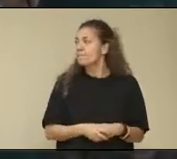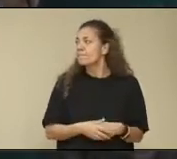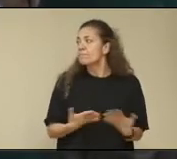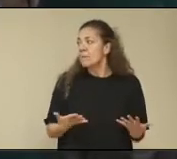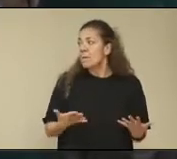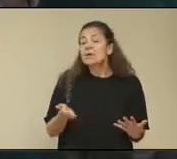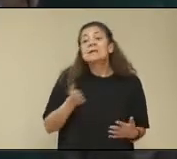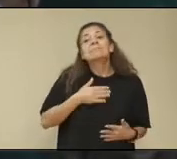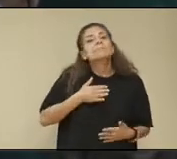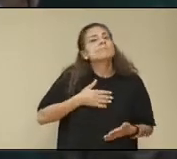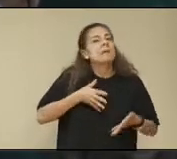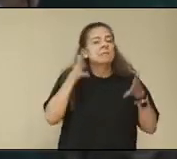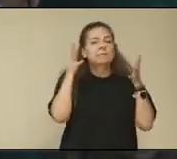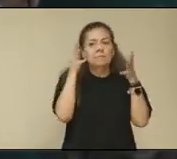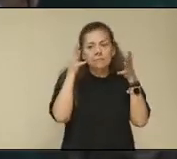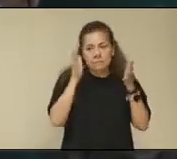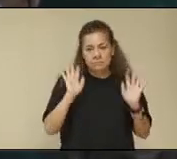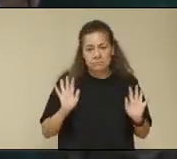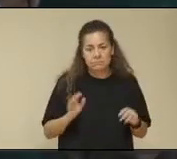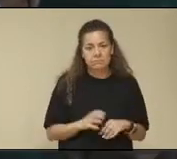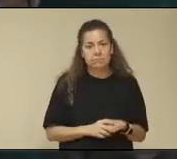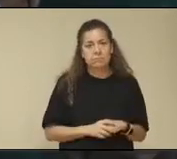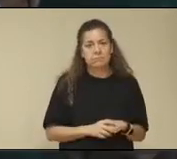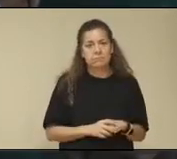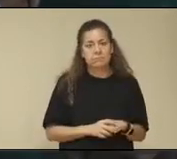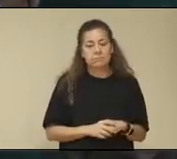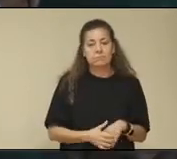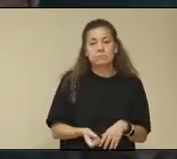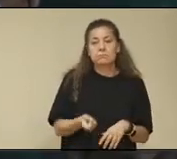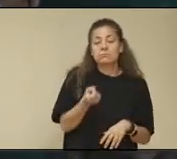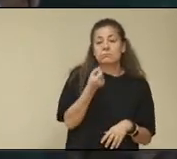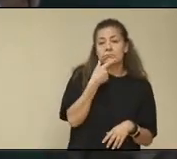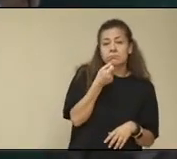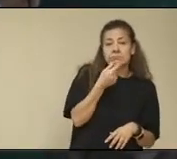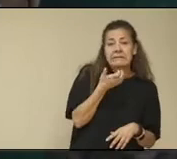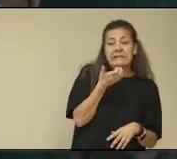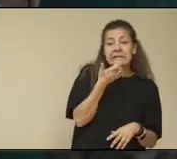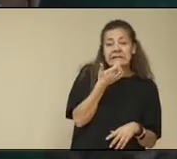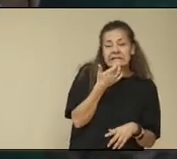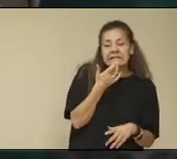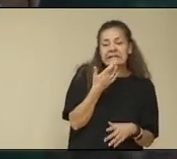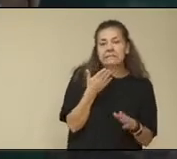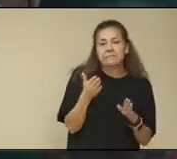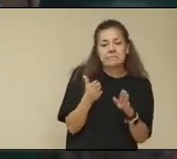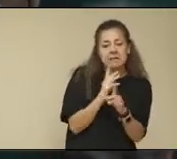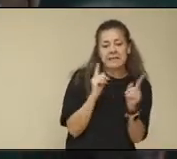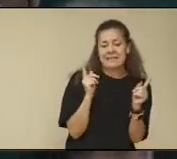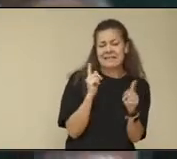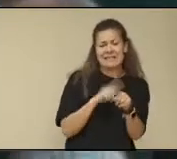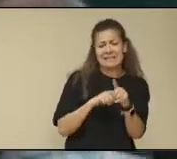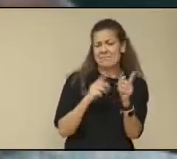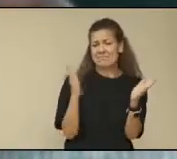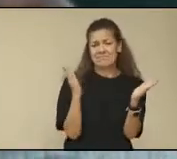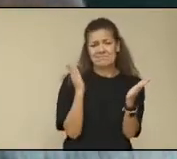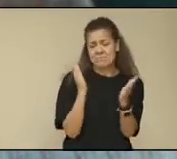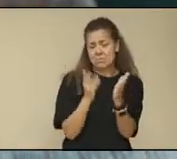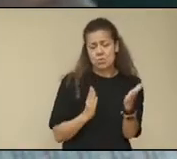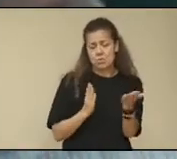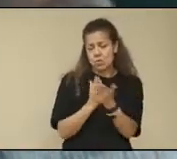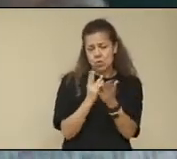esa es mi recomendación, es decir, tomar la profilaxis si vas un corto periodo de tiempo, porque durante un corto periodo de tiempo el